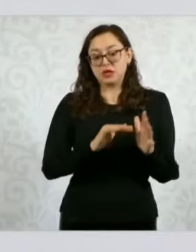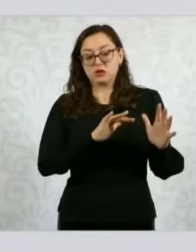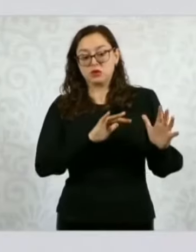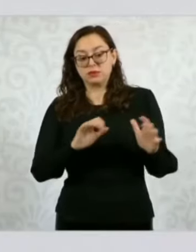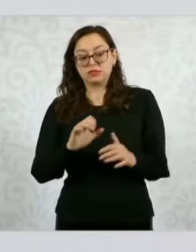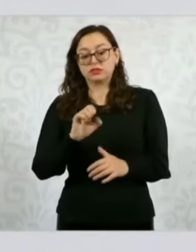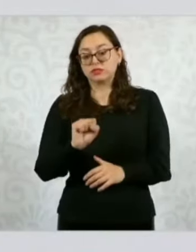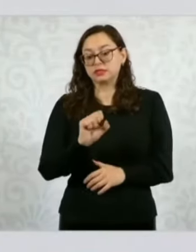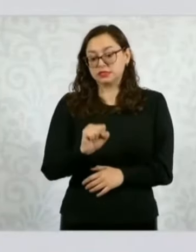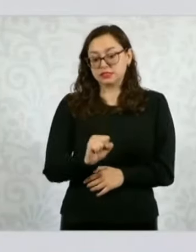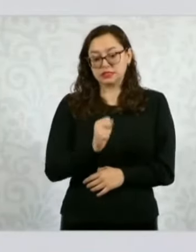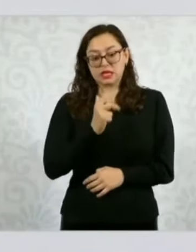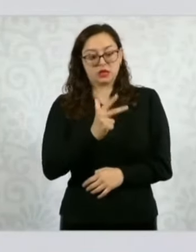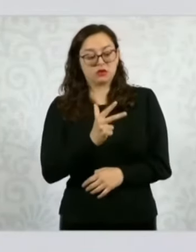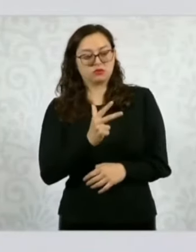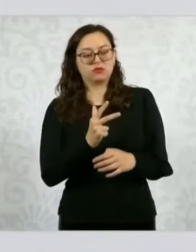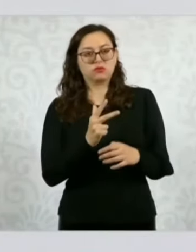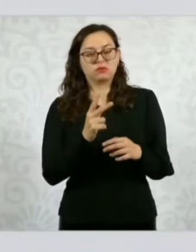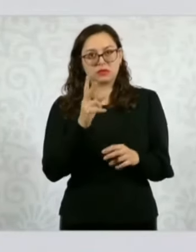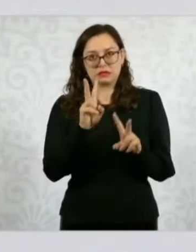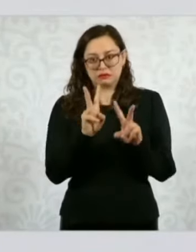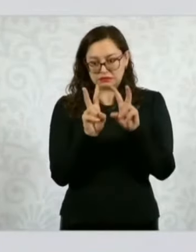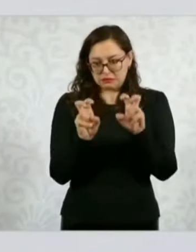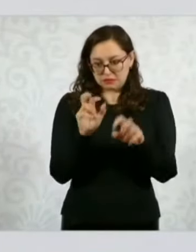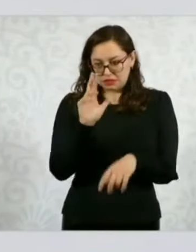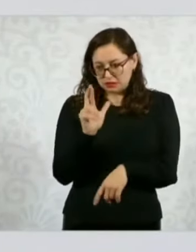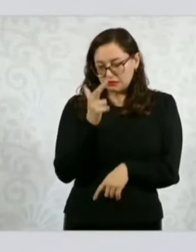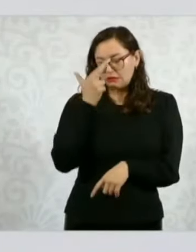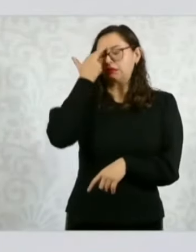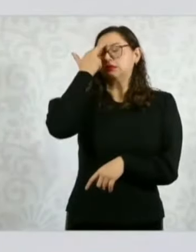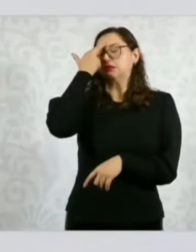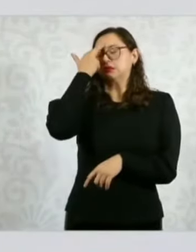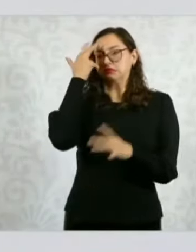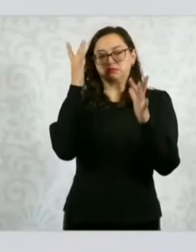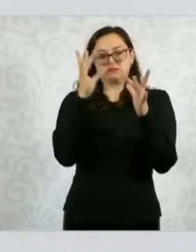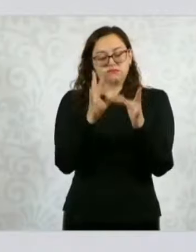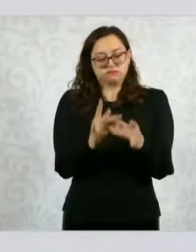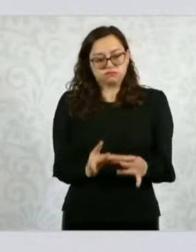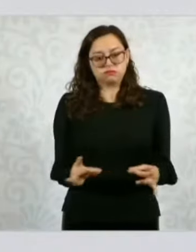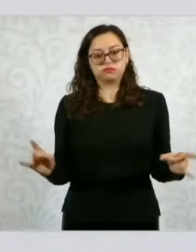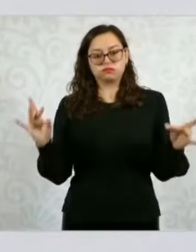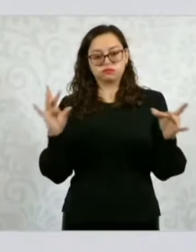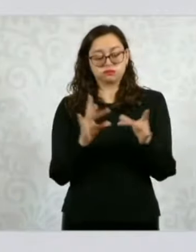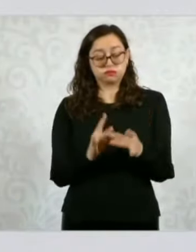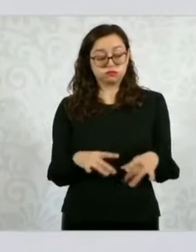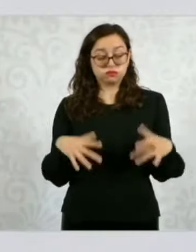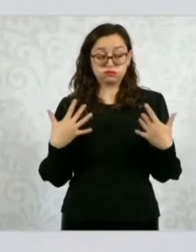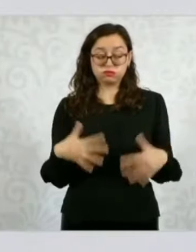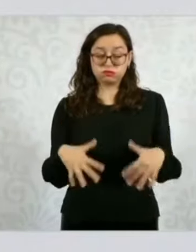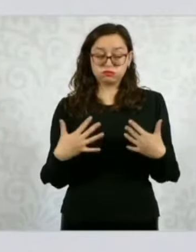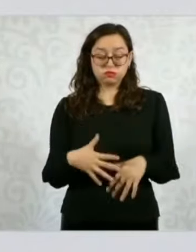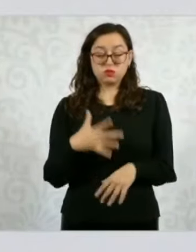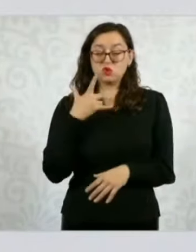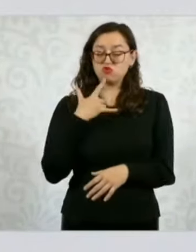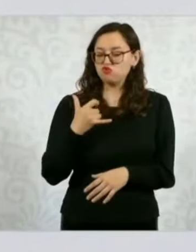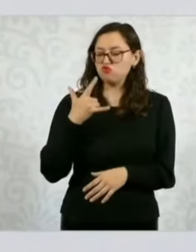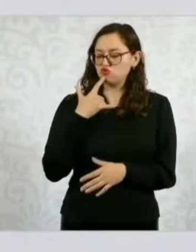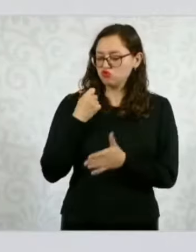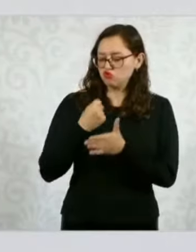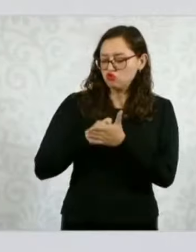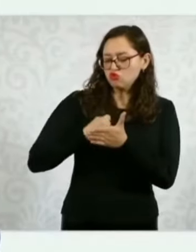1968, algunas palabras en referencia con dicha gesta histórica.